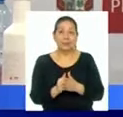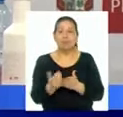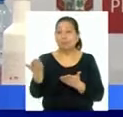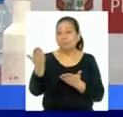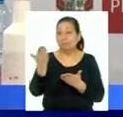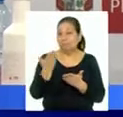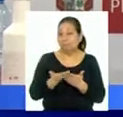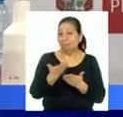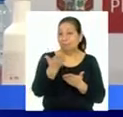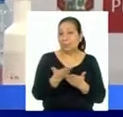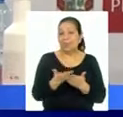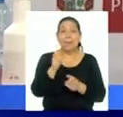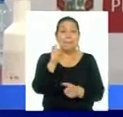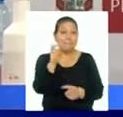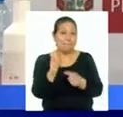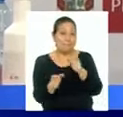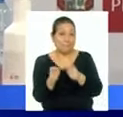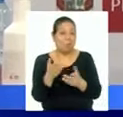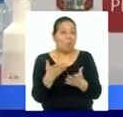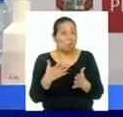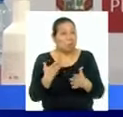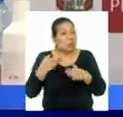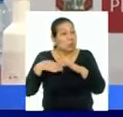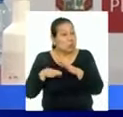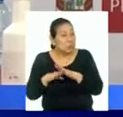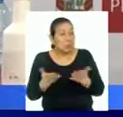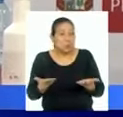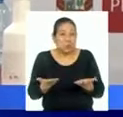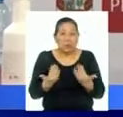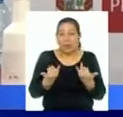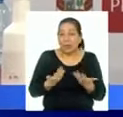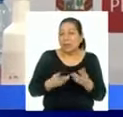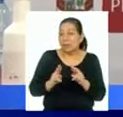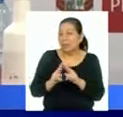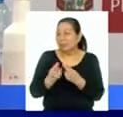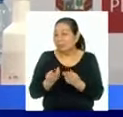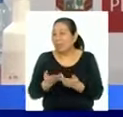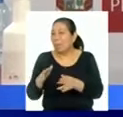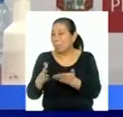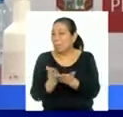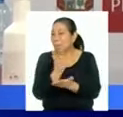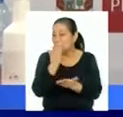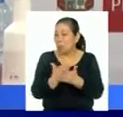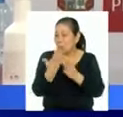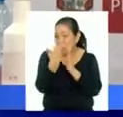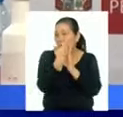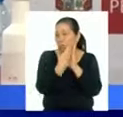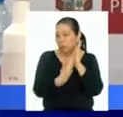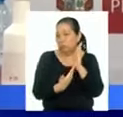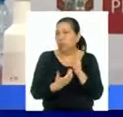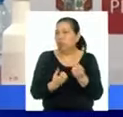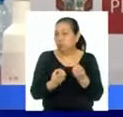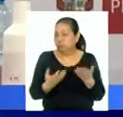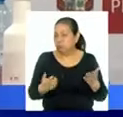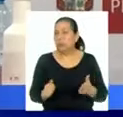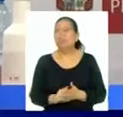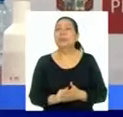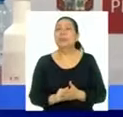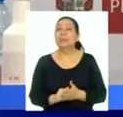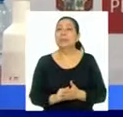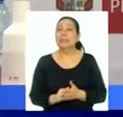recibir las declaraciones de las personas que podrían estar involucradas en estos eventos. Hay una lista también en la resolución